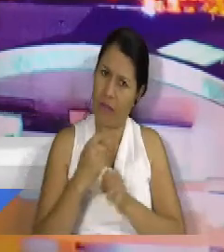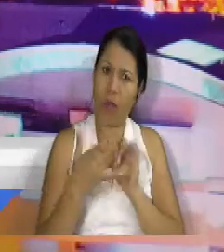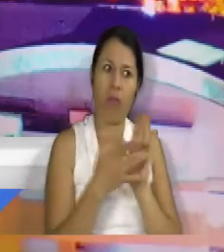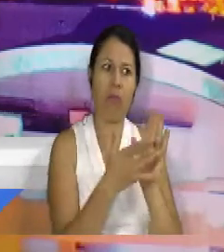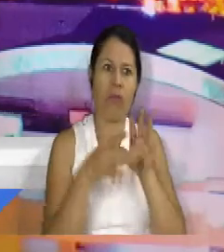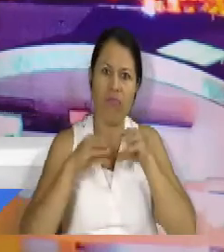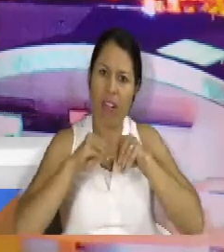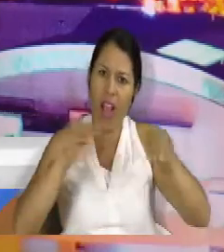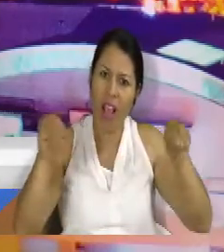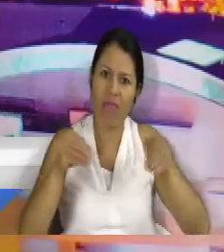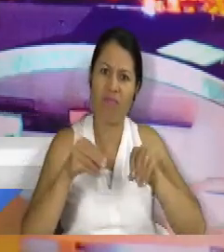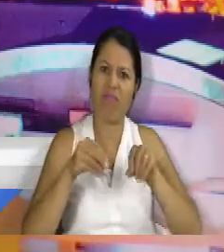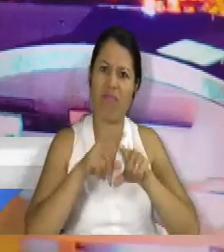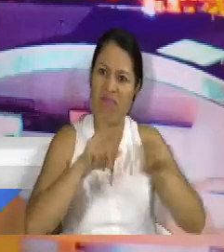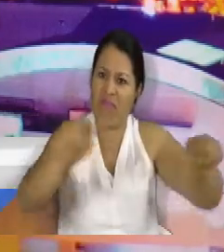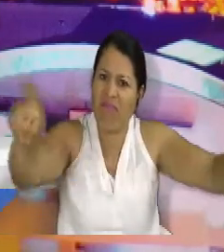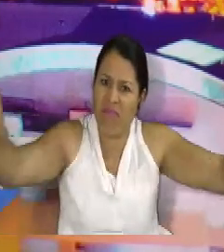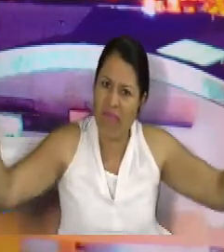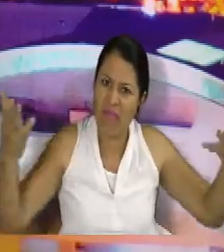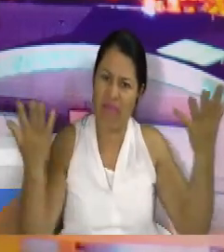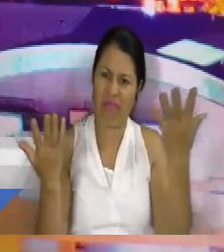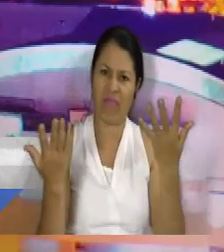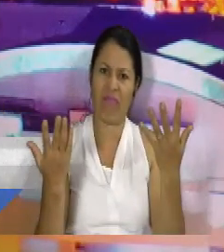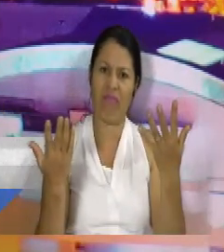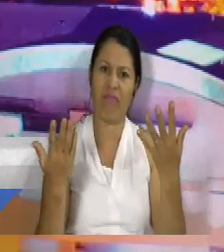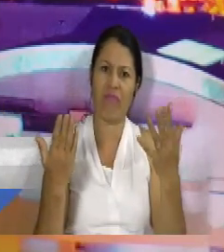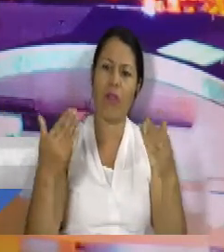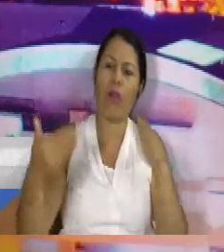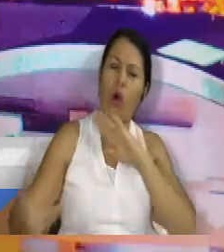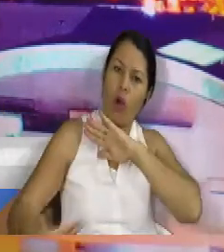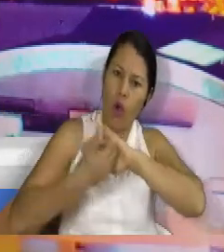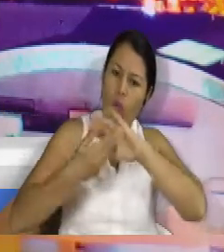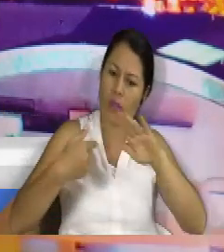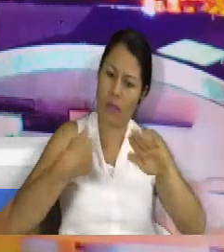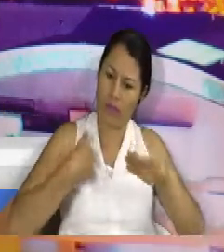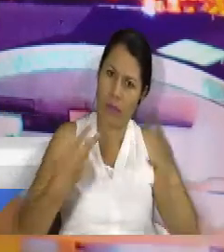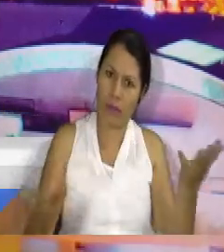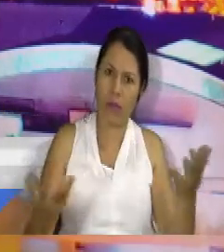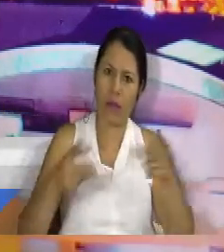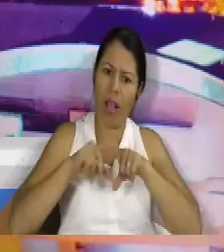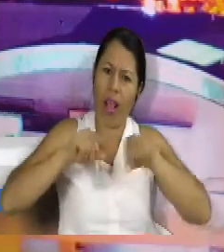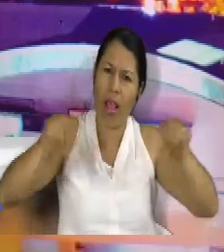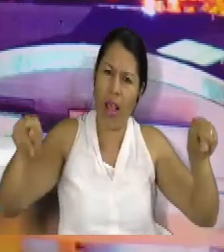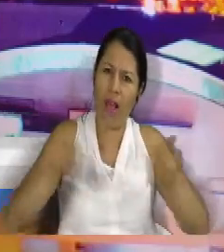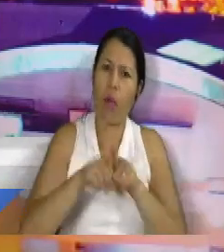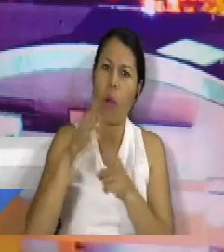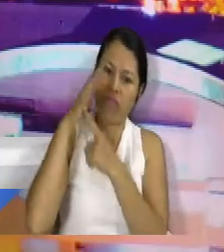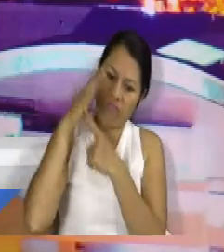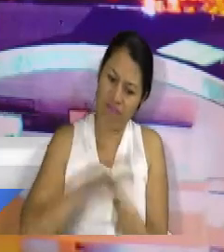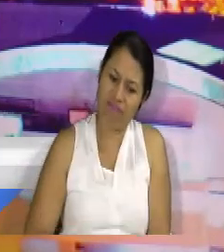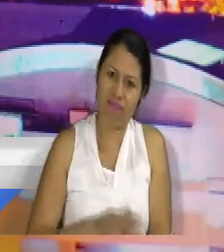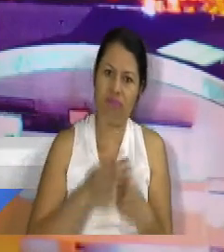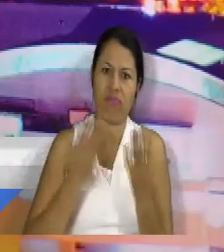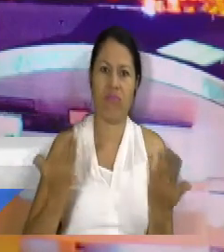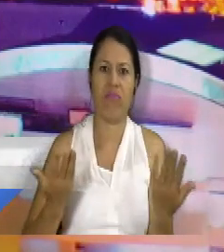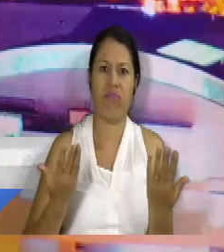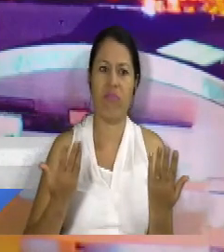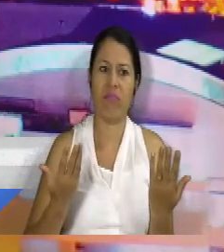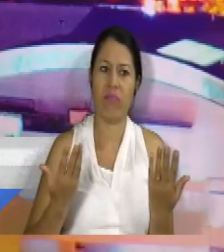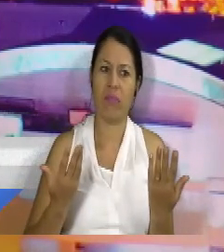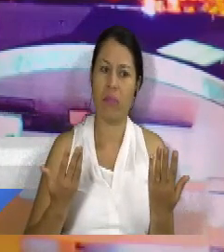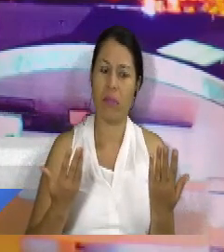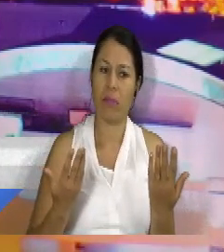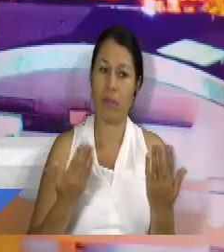uno lo vilipendien y lo degraden, traten de degradar de esa manera. A mí